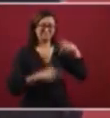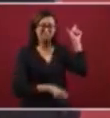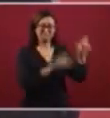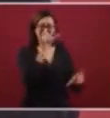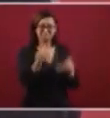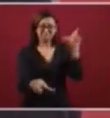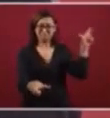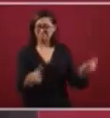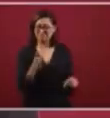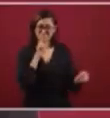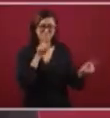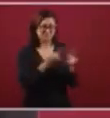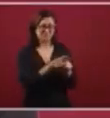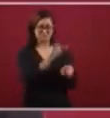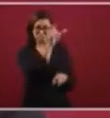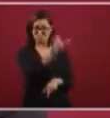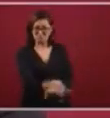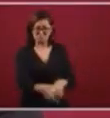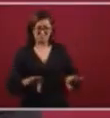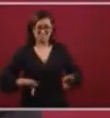Claudio X González,